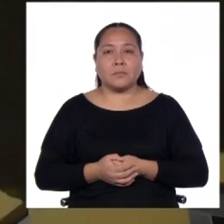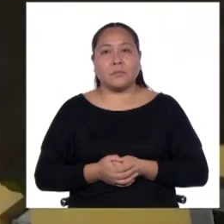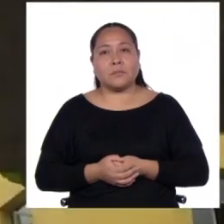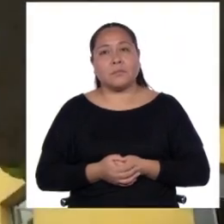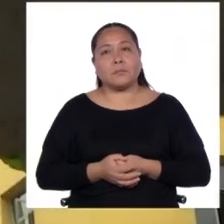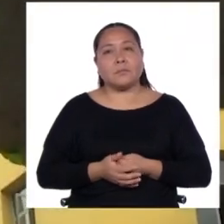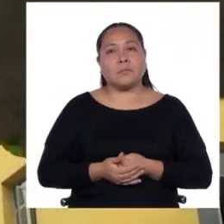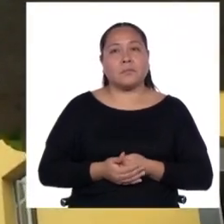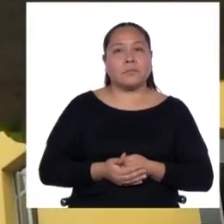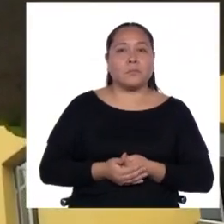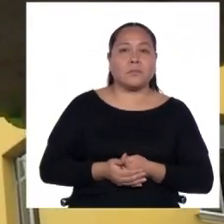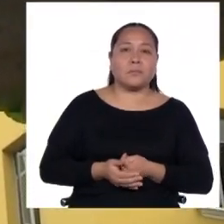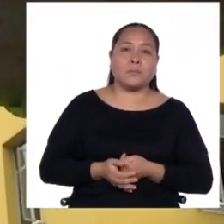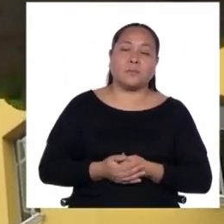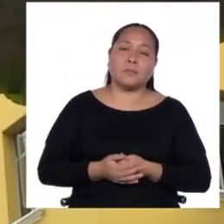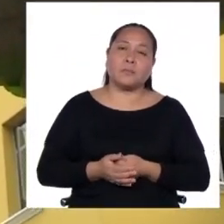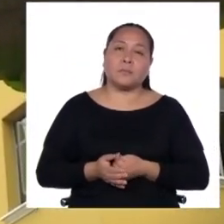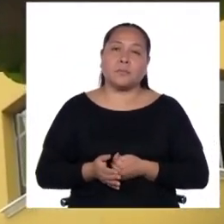¡Gracias!